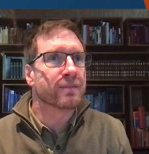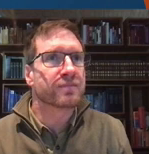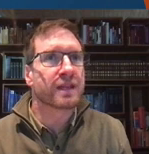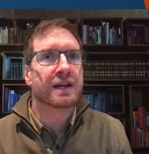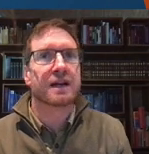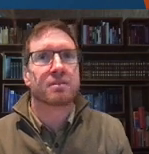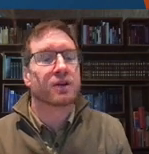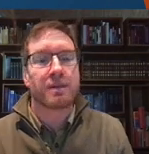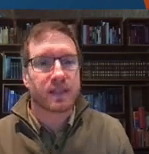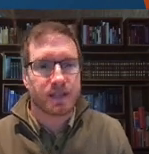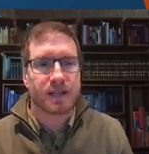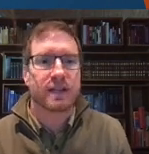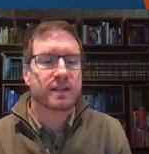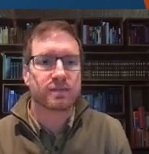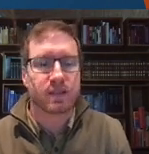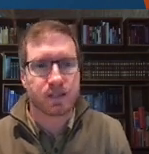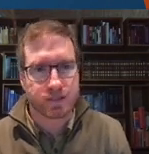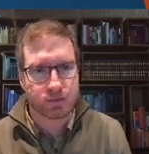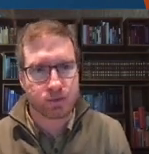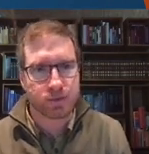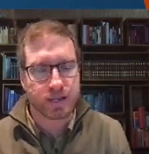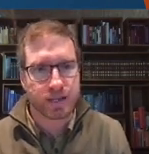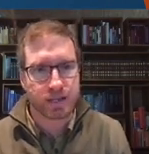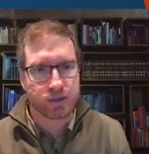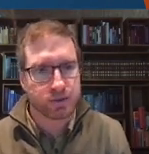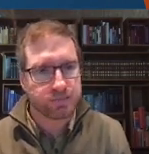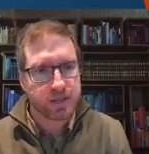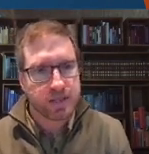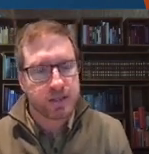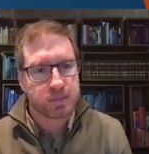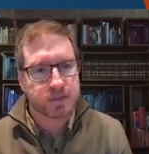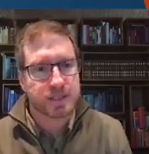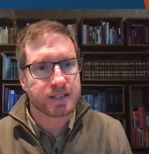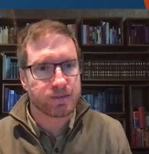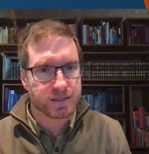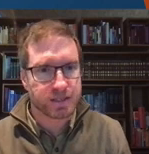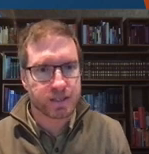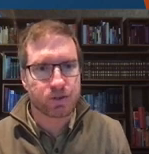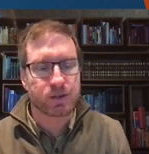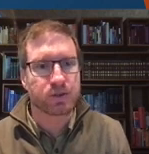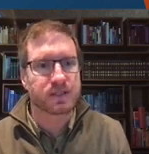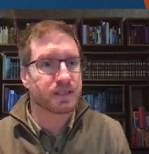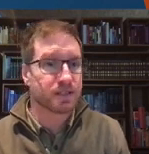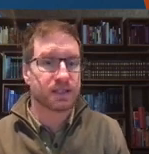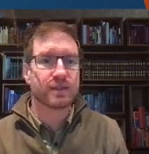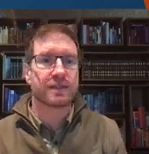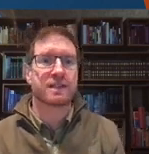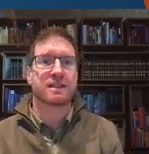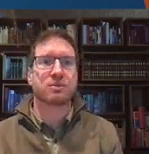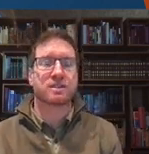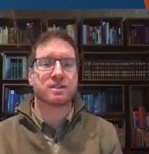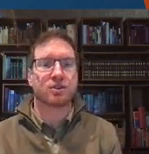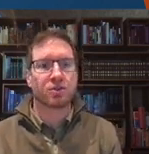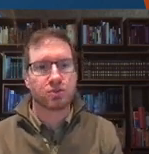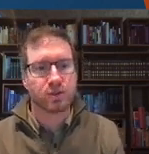con un panorama general de la situación en la región y después Andrea va a seguir con algunas de las iniciativas